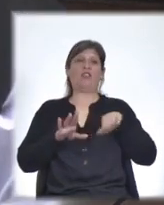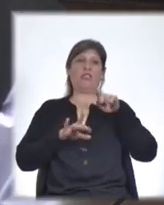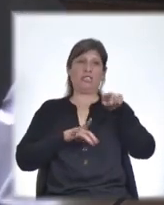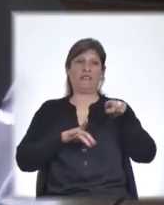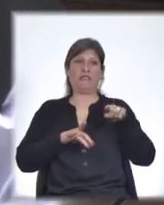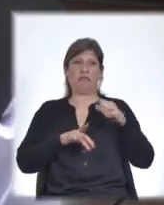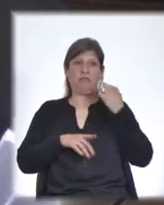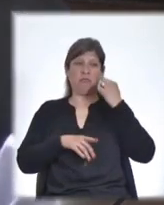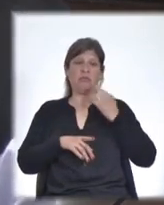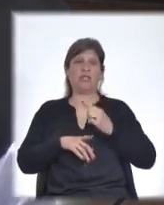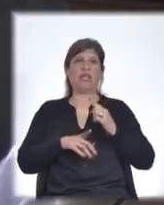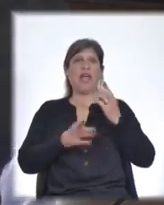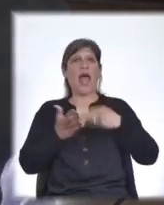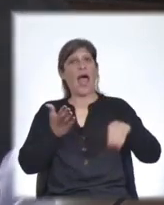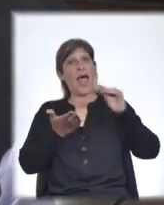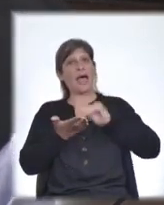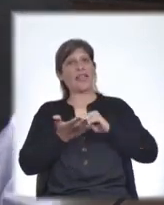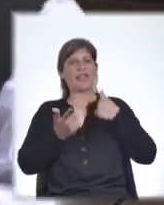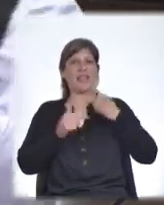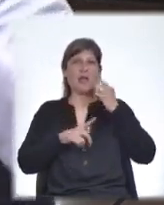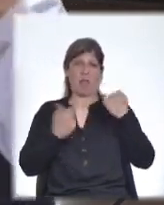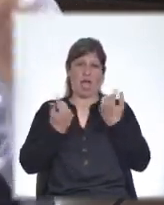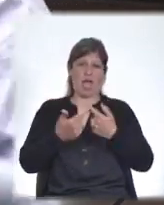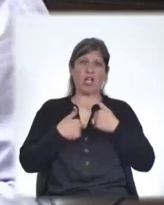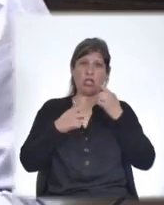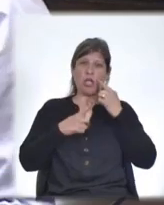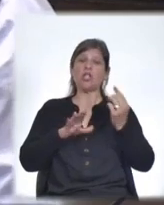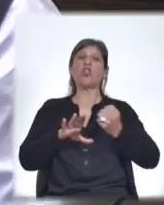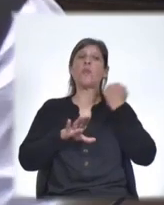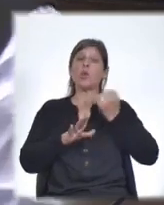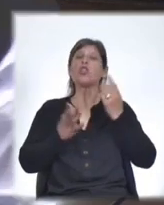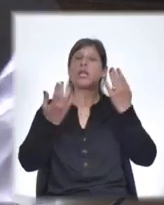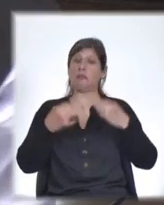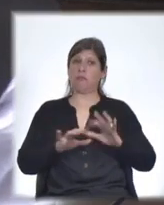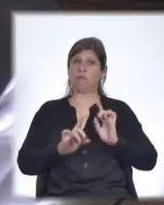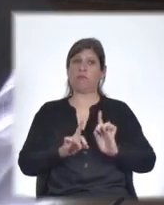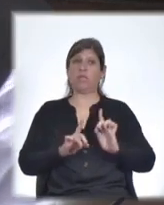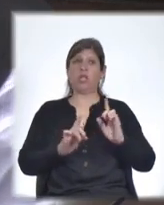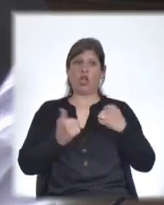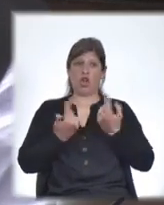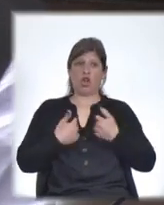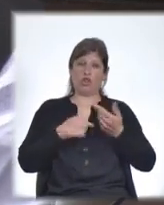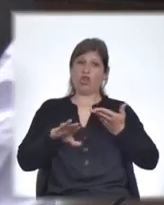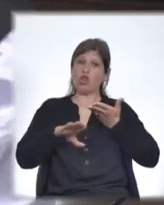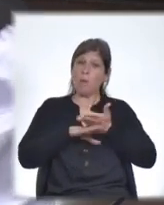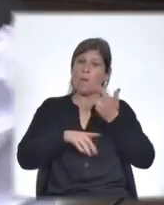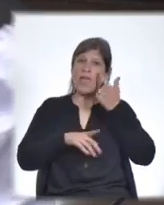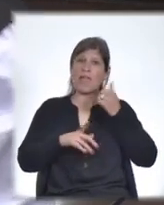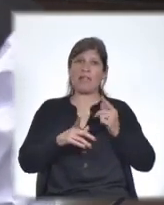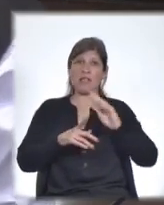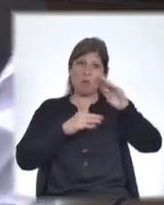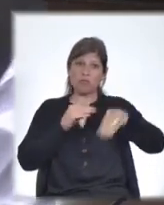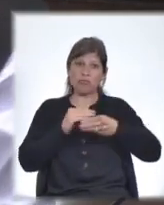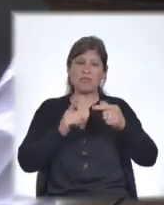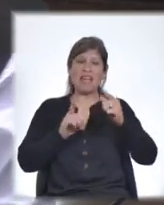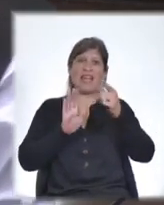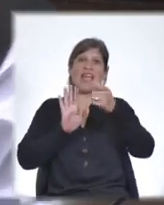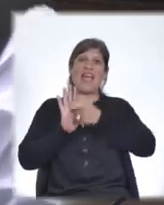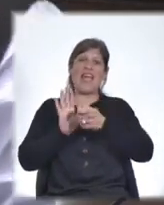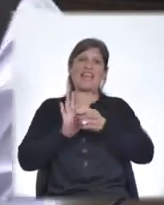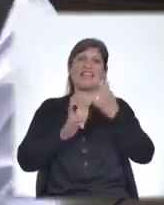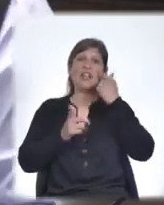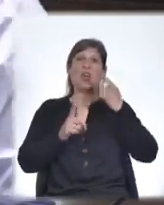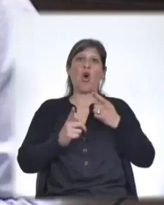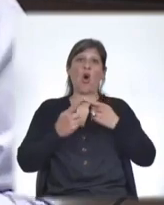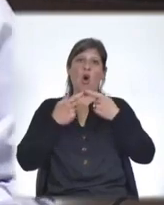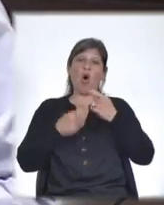más, nosotros colocamos algunos, y esto es bien importante, nosotros pedimos incorporar en este artículo una rendición de cuentas